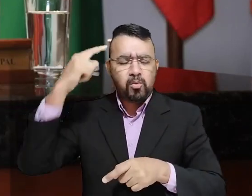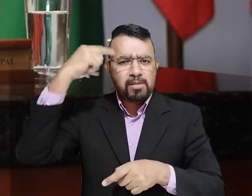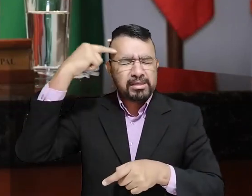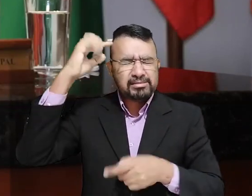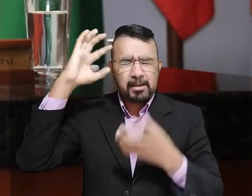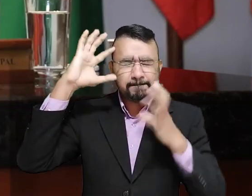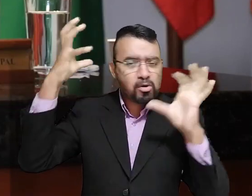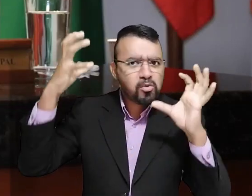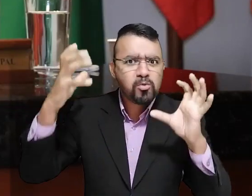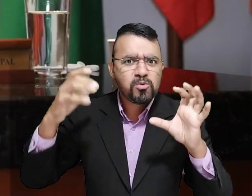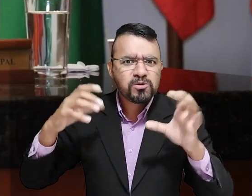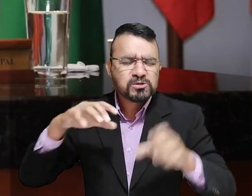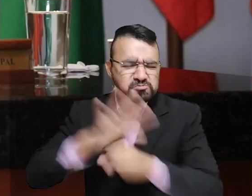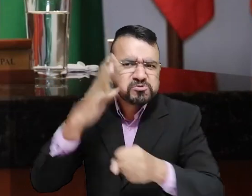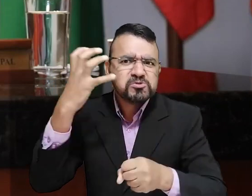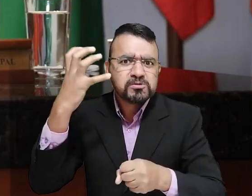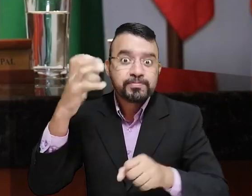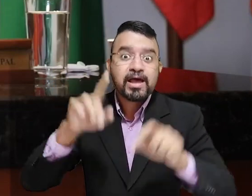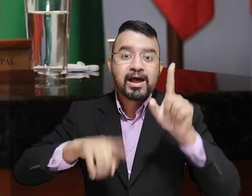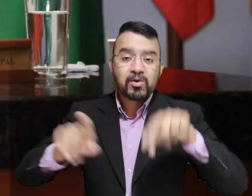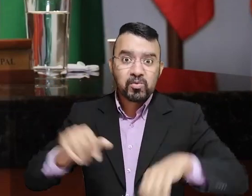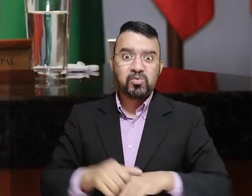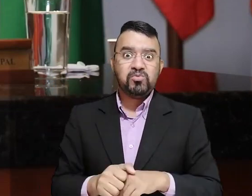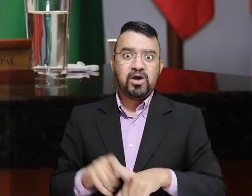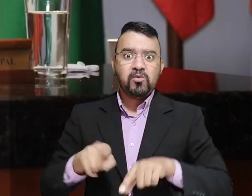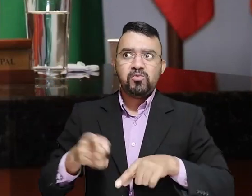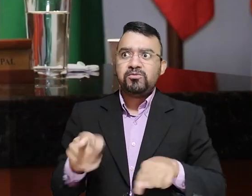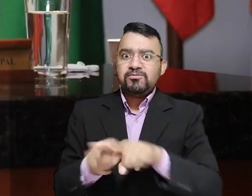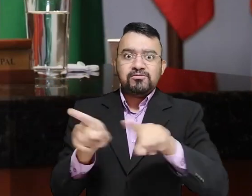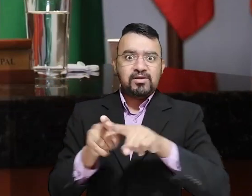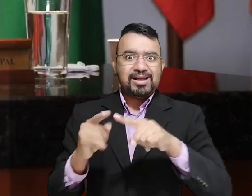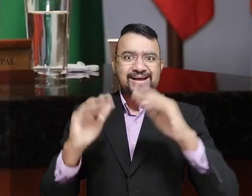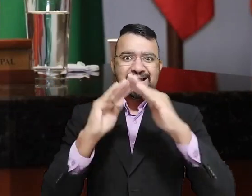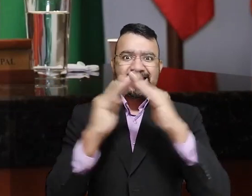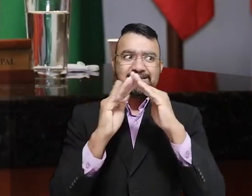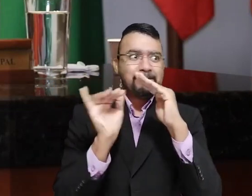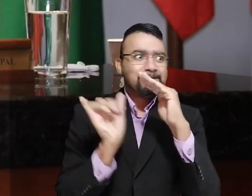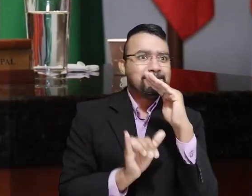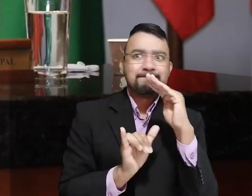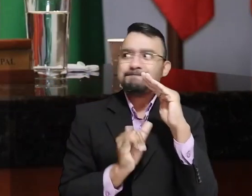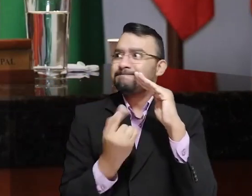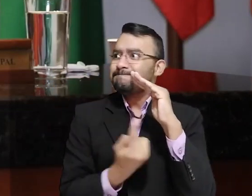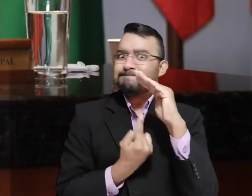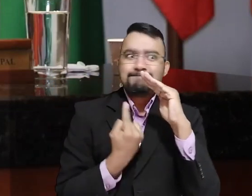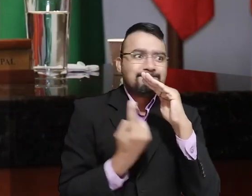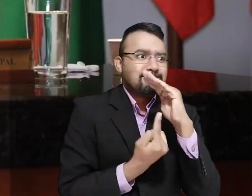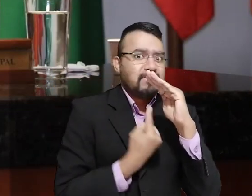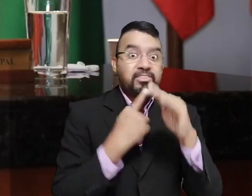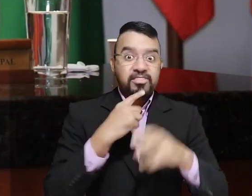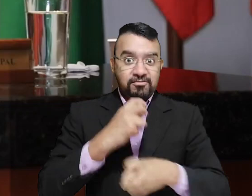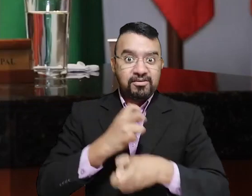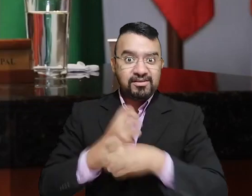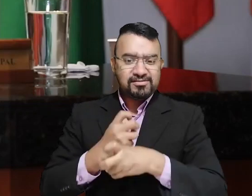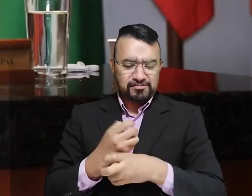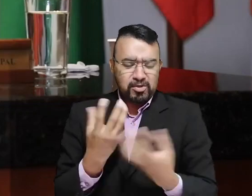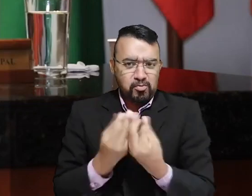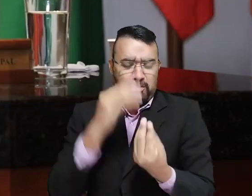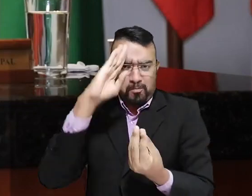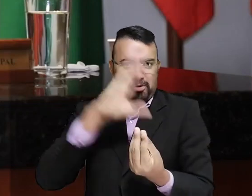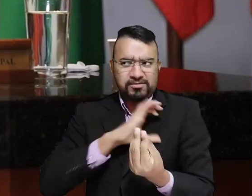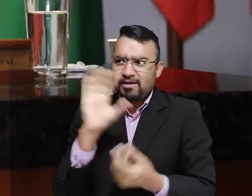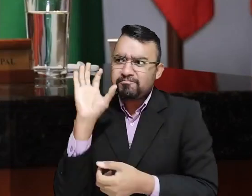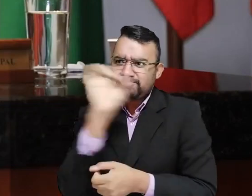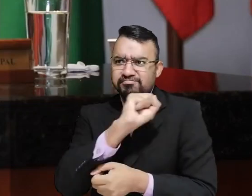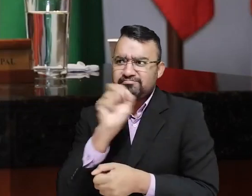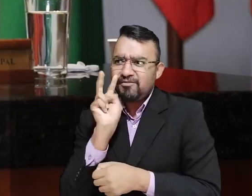los problemas de salud mental y del encierro. Y repito, no es una posición